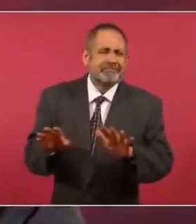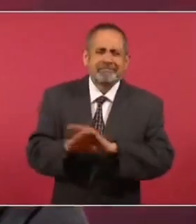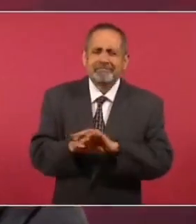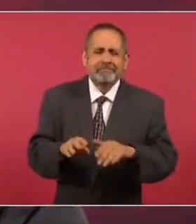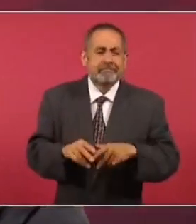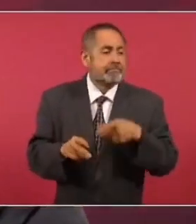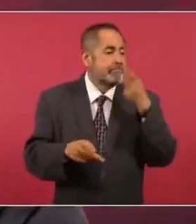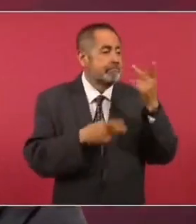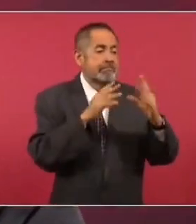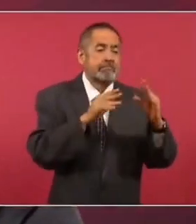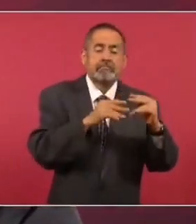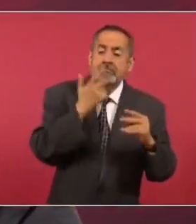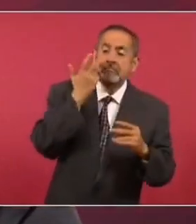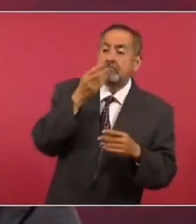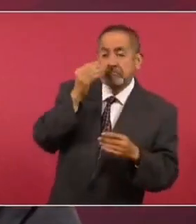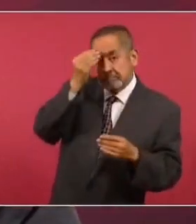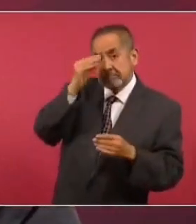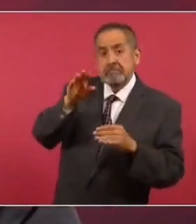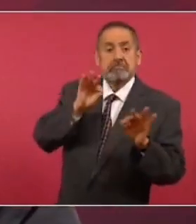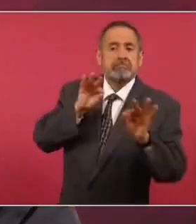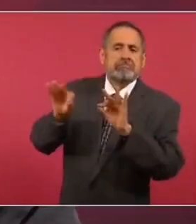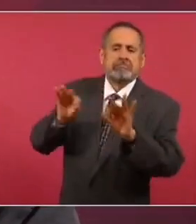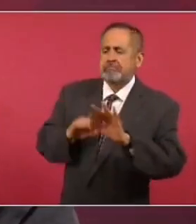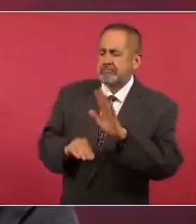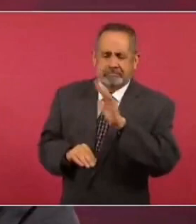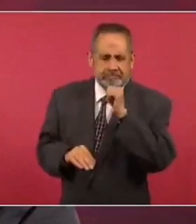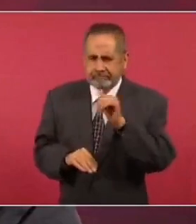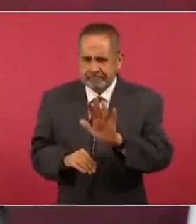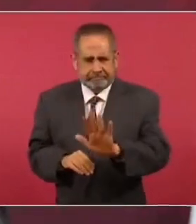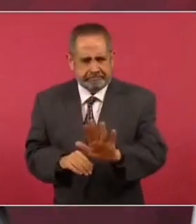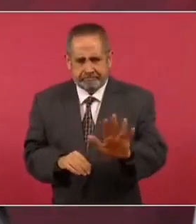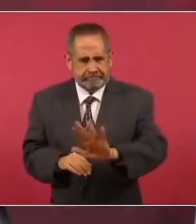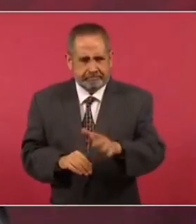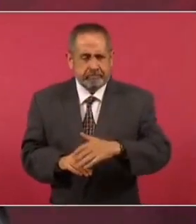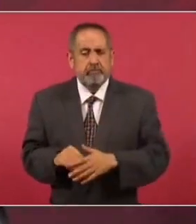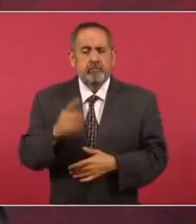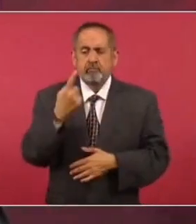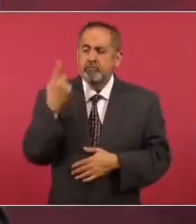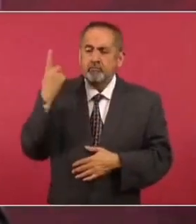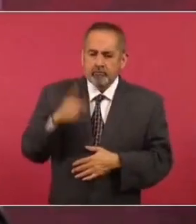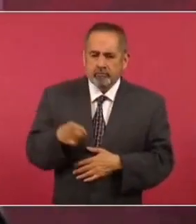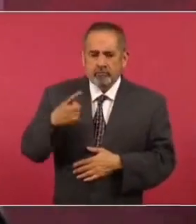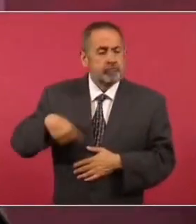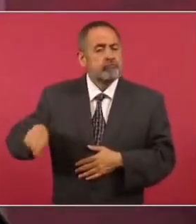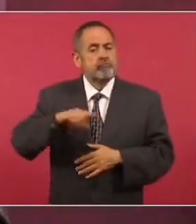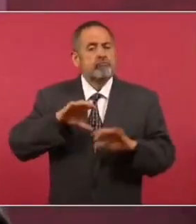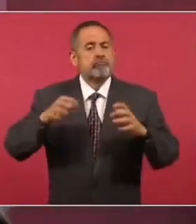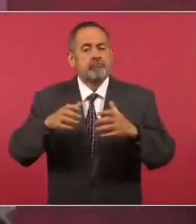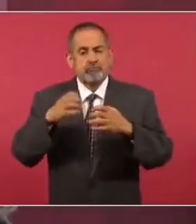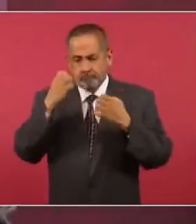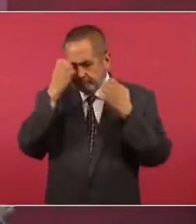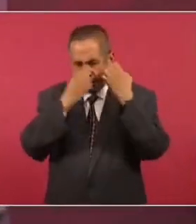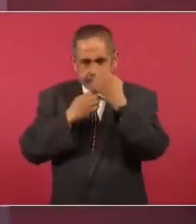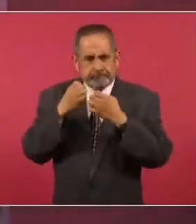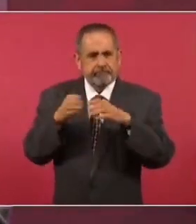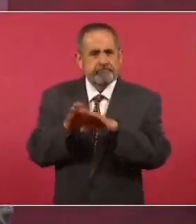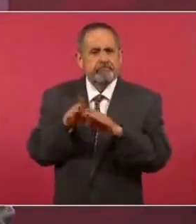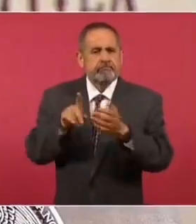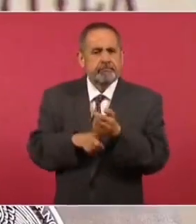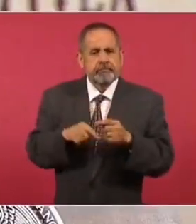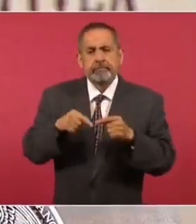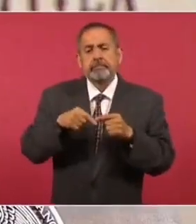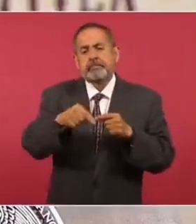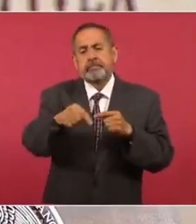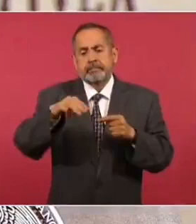han pretendido hacer este creer lo que sí se dio instruyó a que las reuniones de evaluación del último